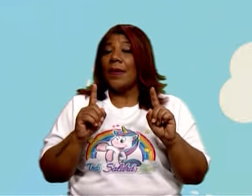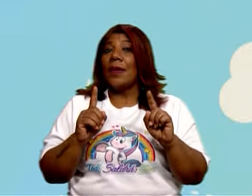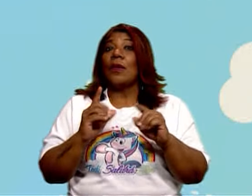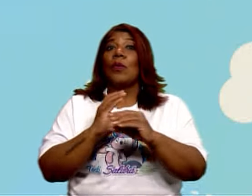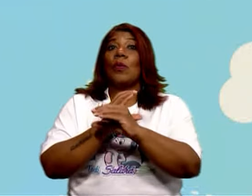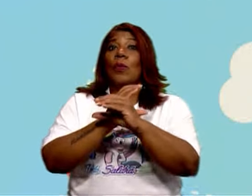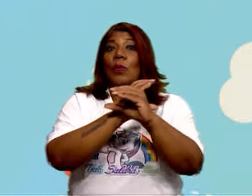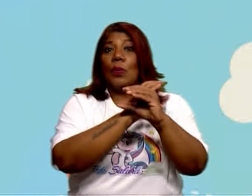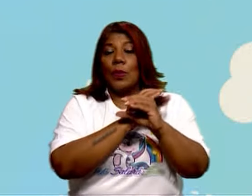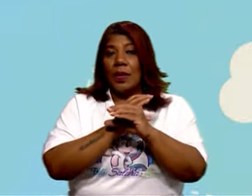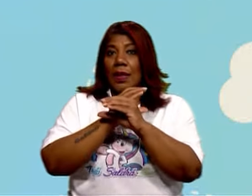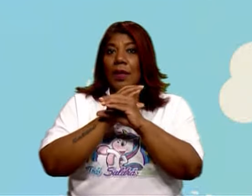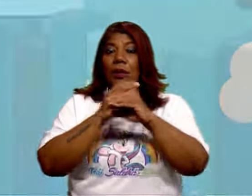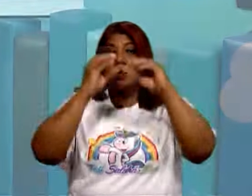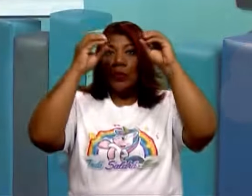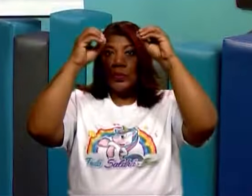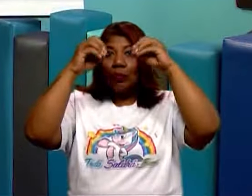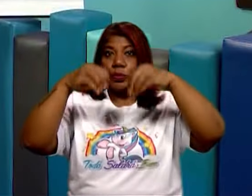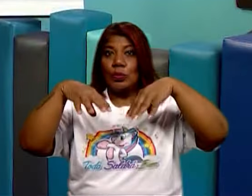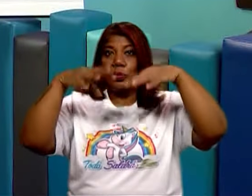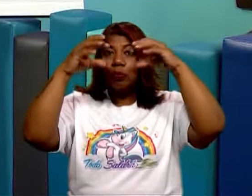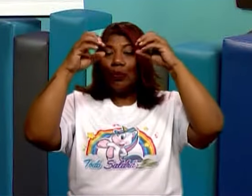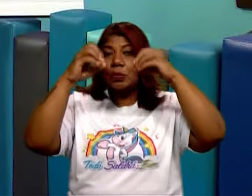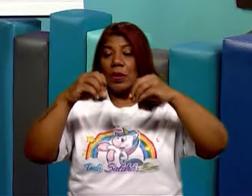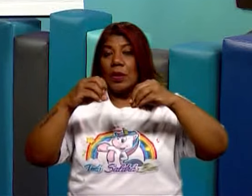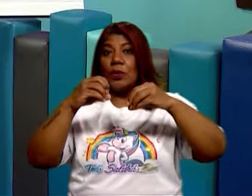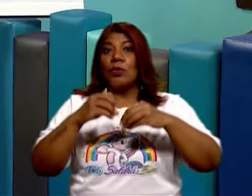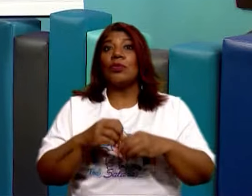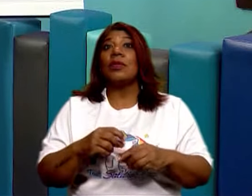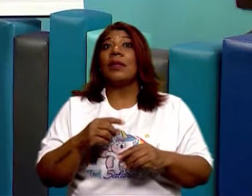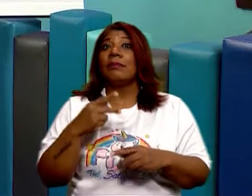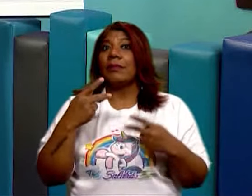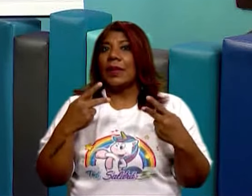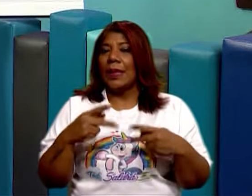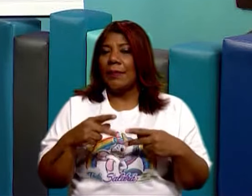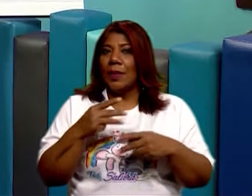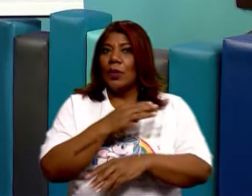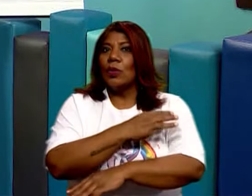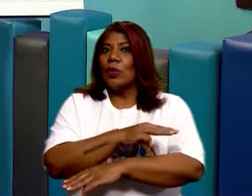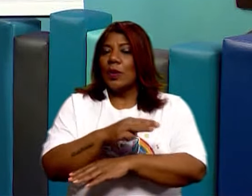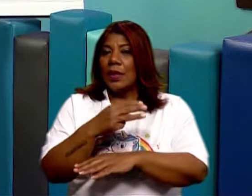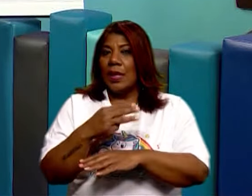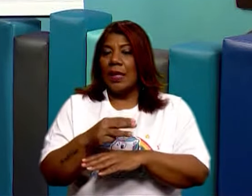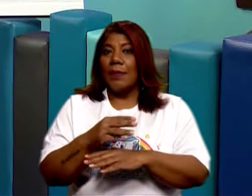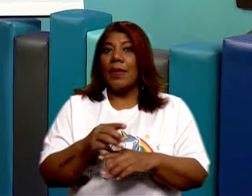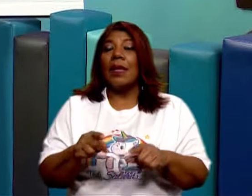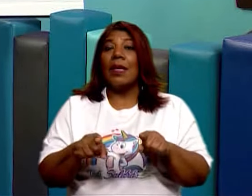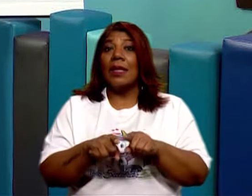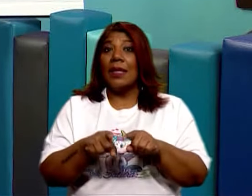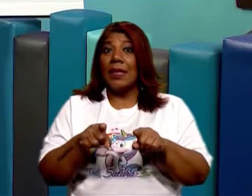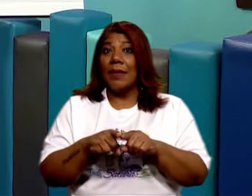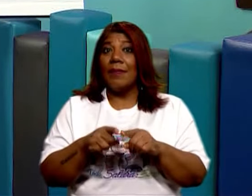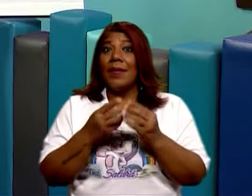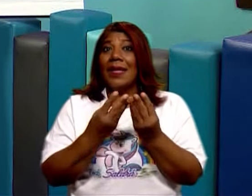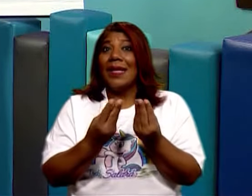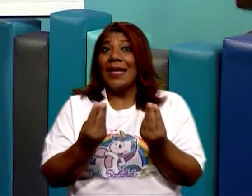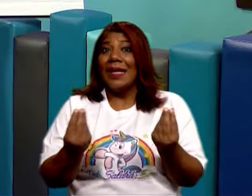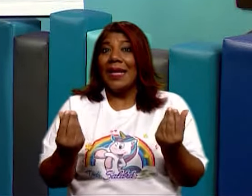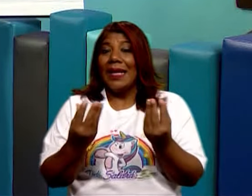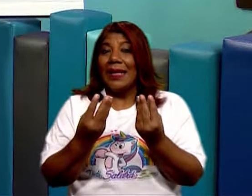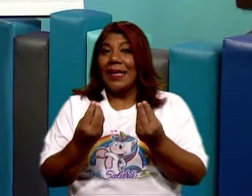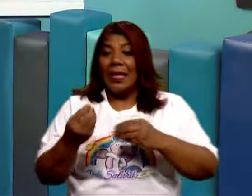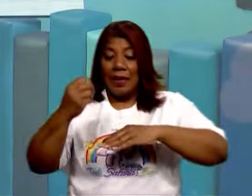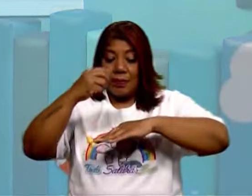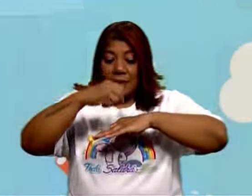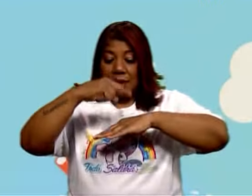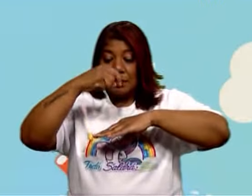lluvia, entonces el agricultor prepara la tierra y siembra para después hacer su cosecha. Vamos a hablar entonces de la hidrografía.